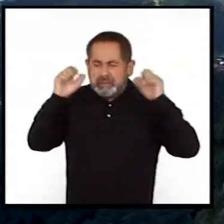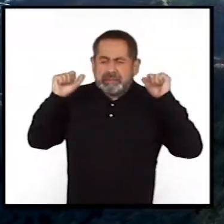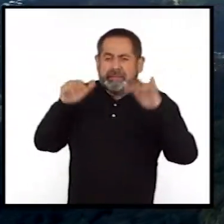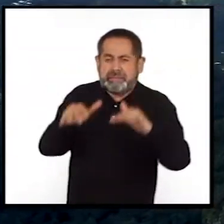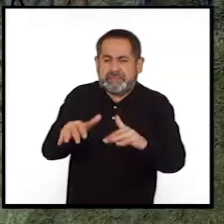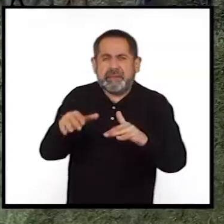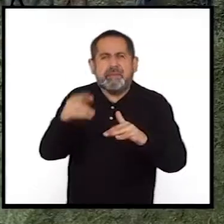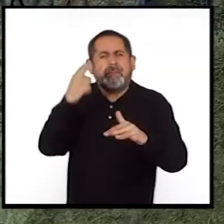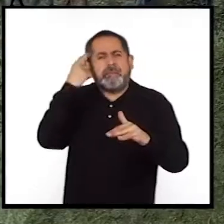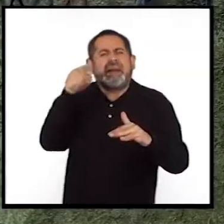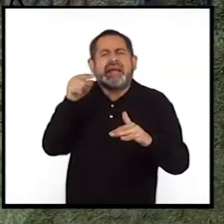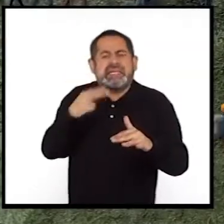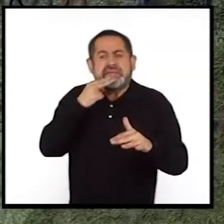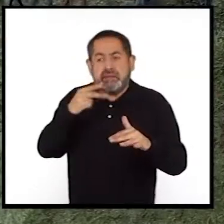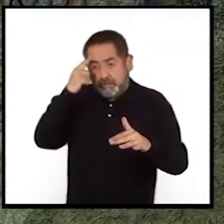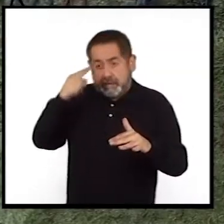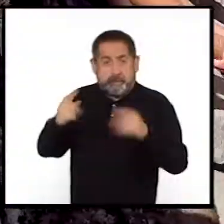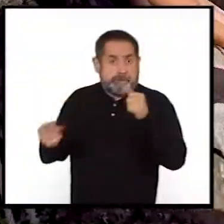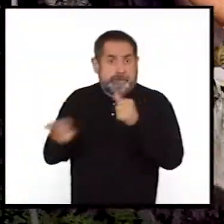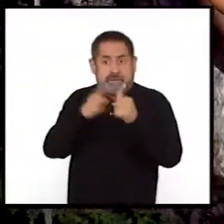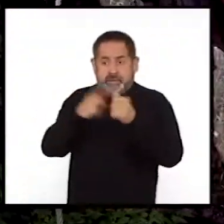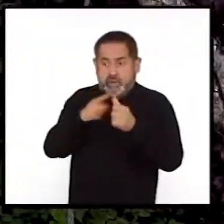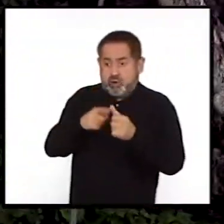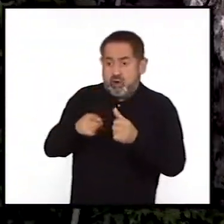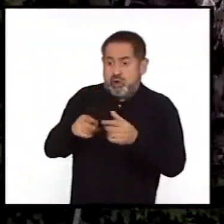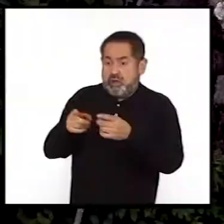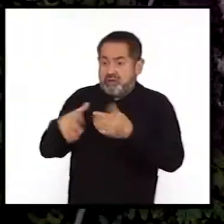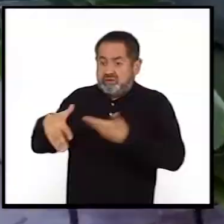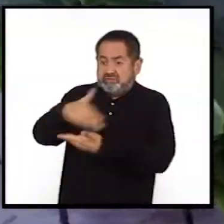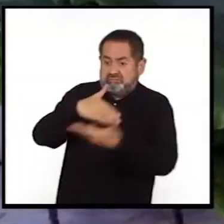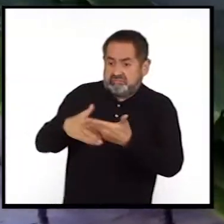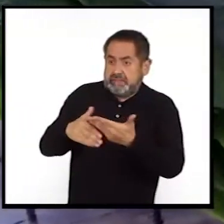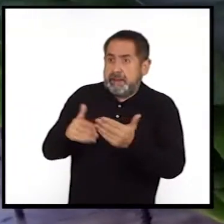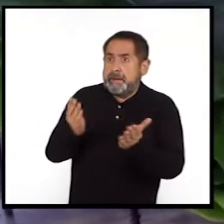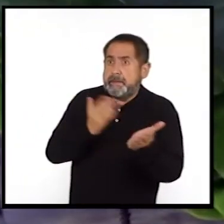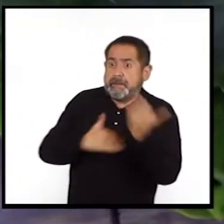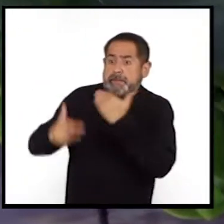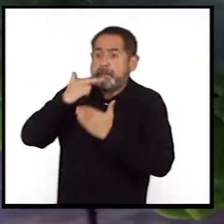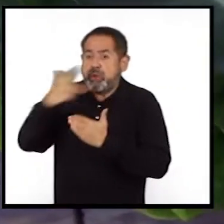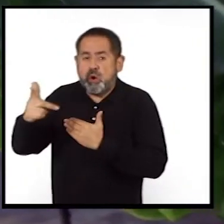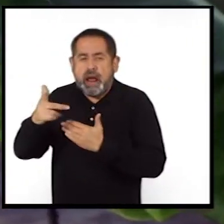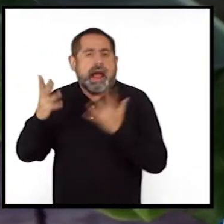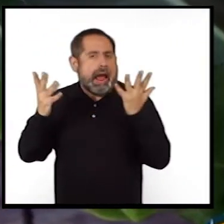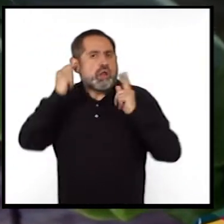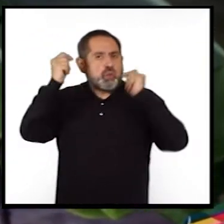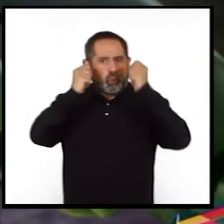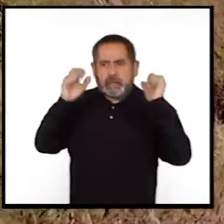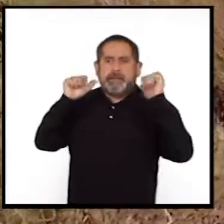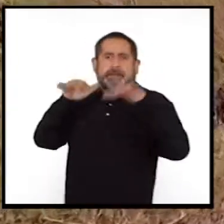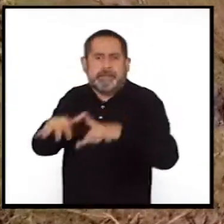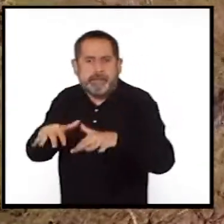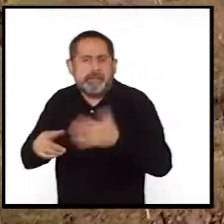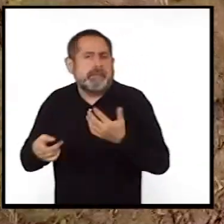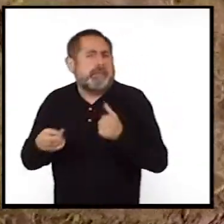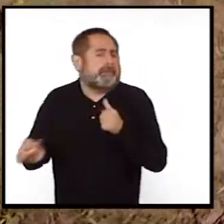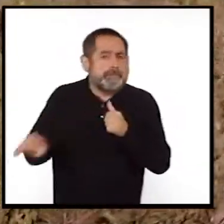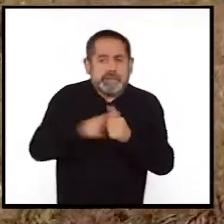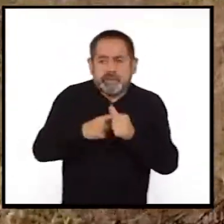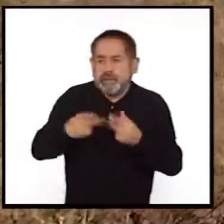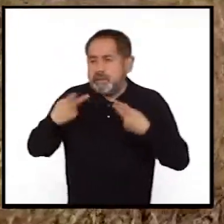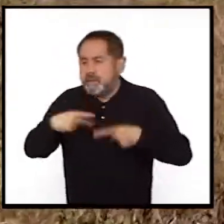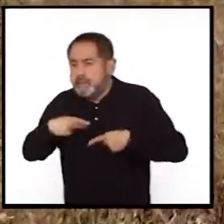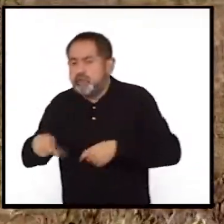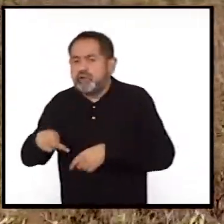para el desarrollo, donde el bienestar de los residentes y visitantes sean